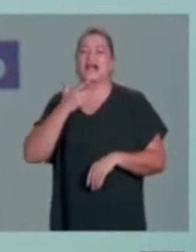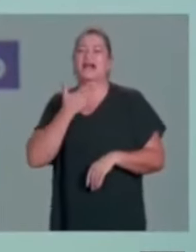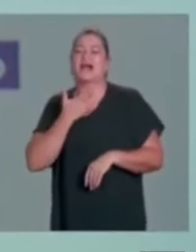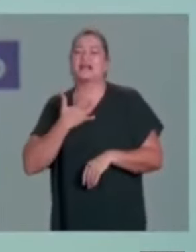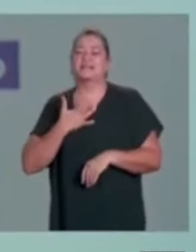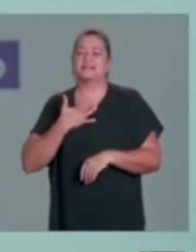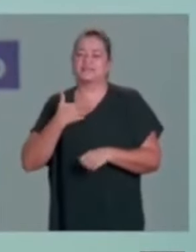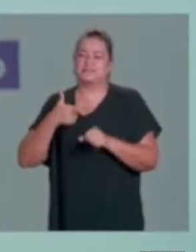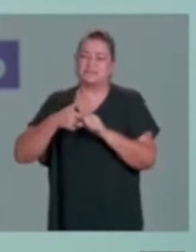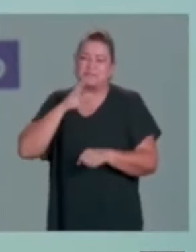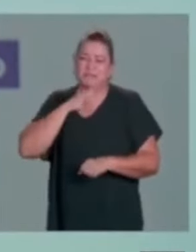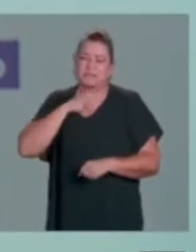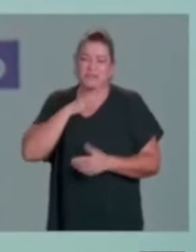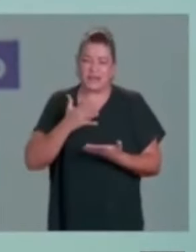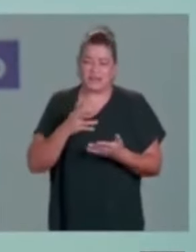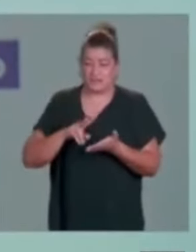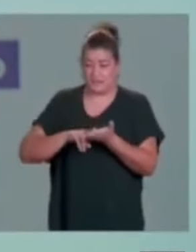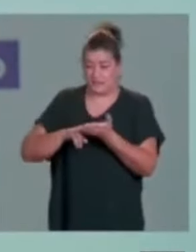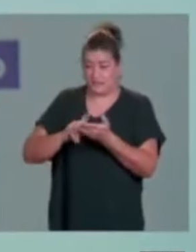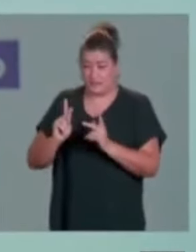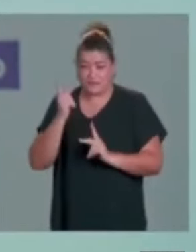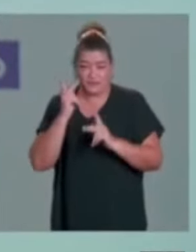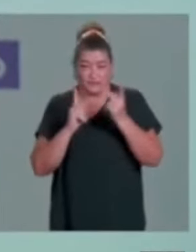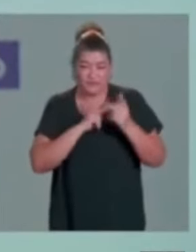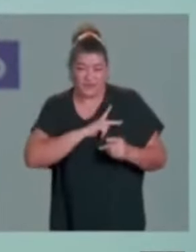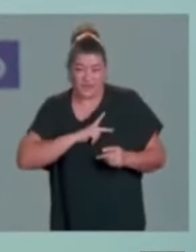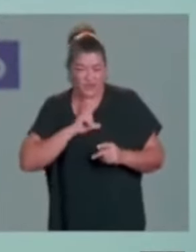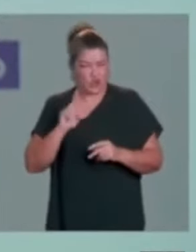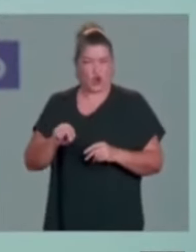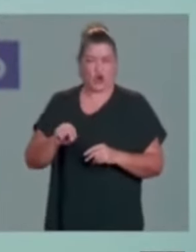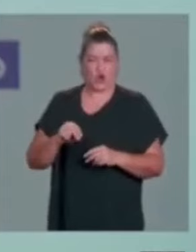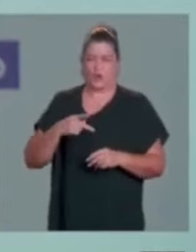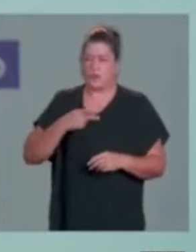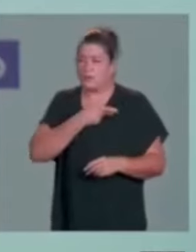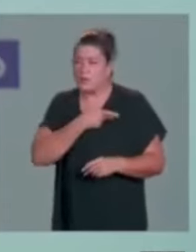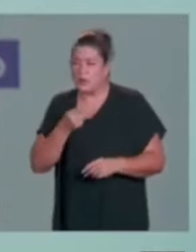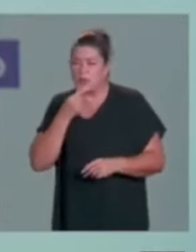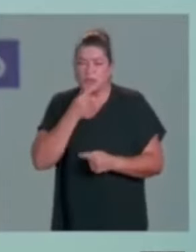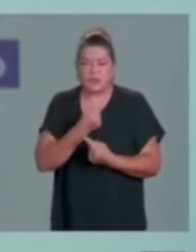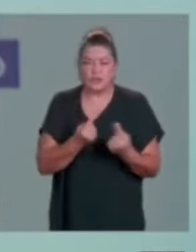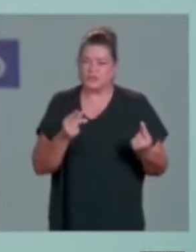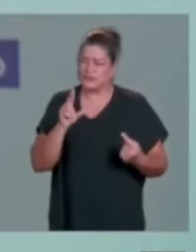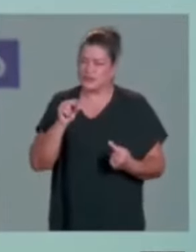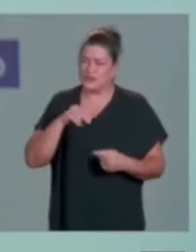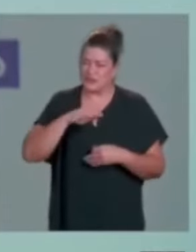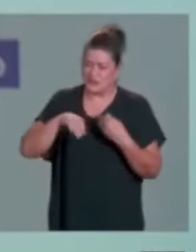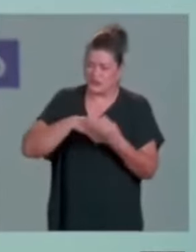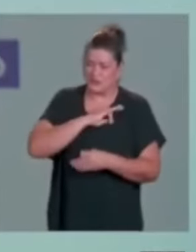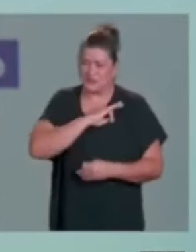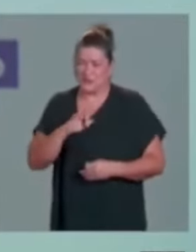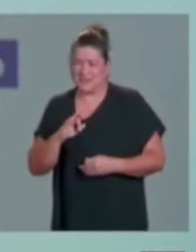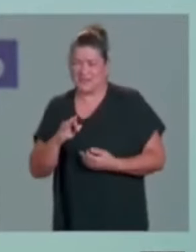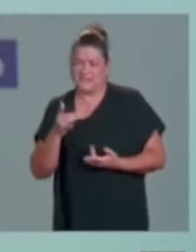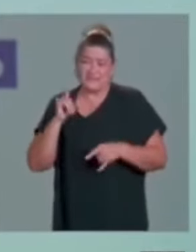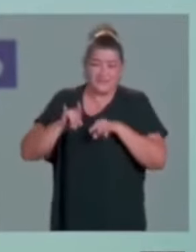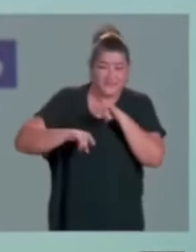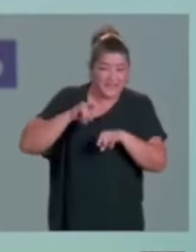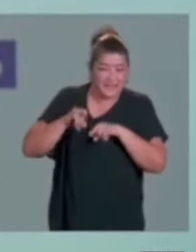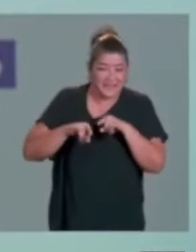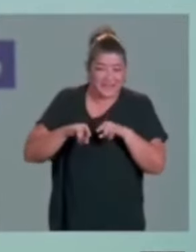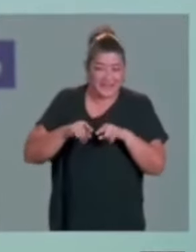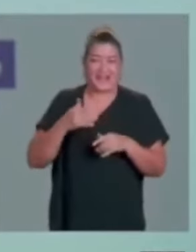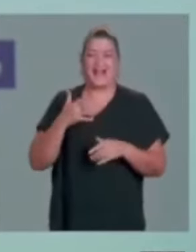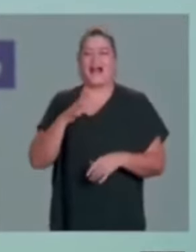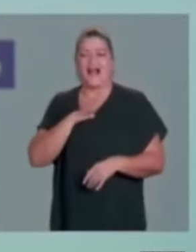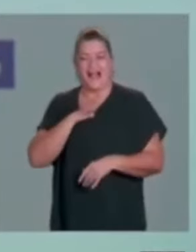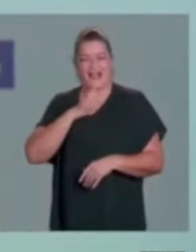que el pasto no esté venenoso, que los niños y niñas no sean pobres, que todos puedan ir a la feria, que todos tengan una casa calientita